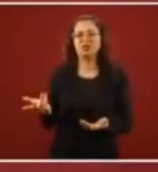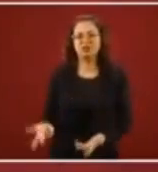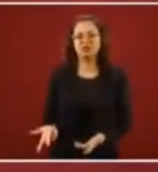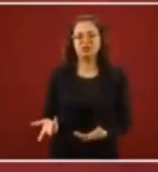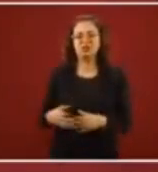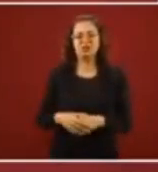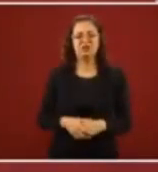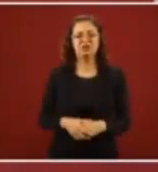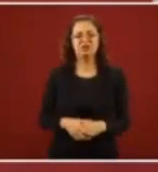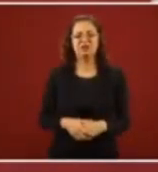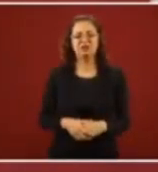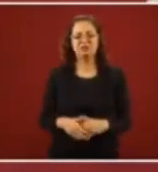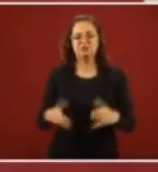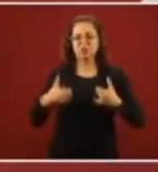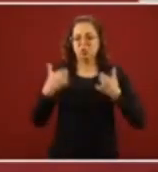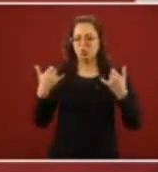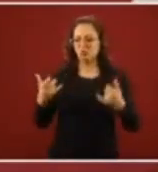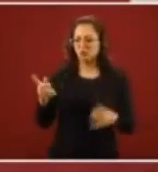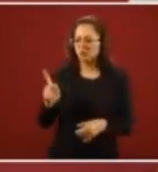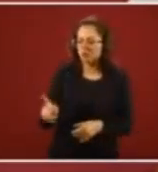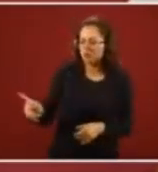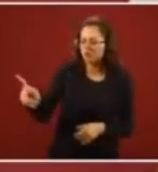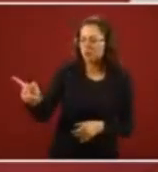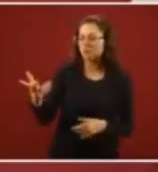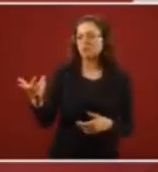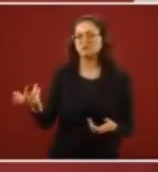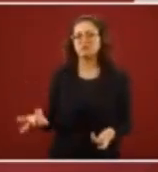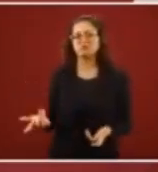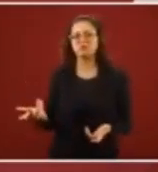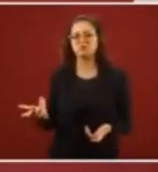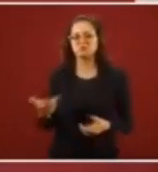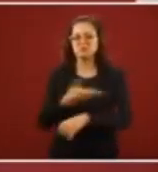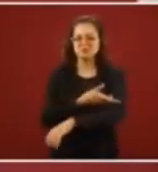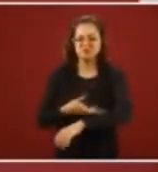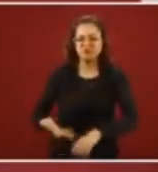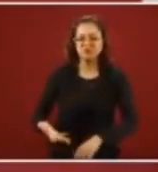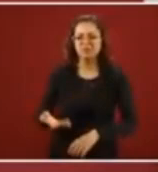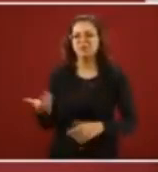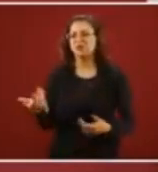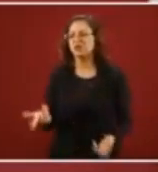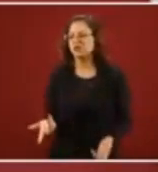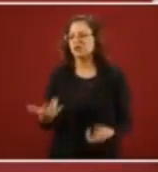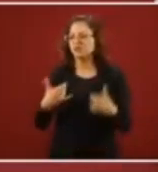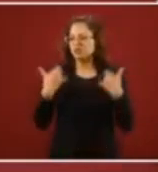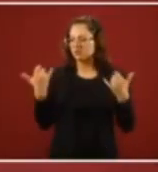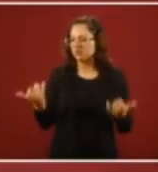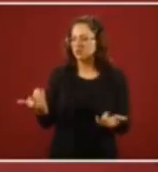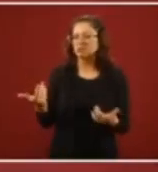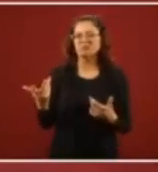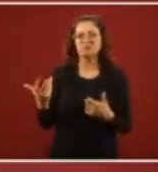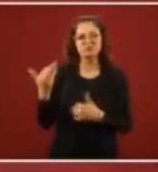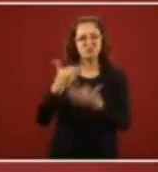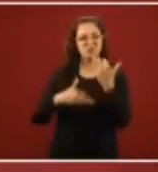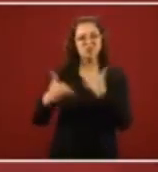desatención, el abandono a los pueblos, a las familias, a los jóvenes.